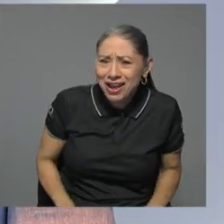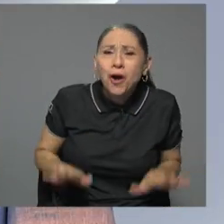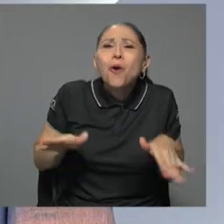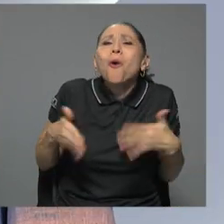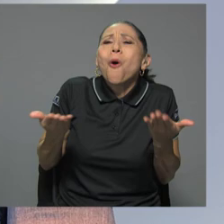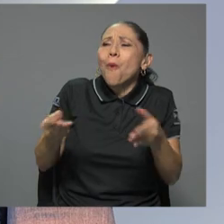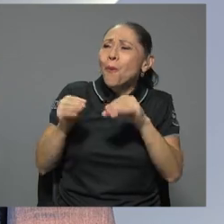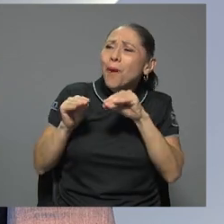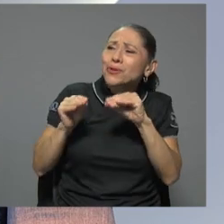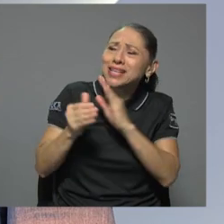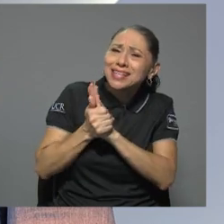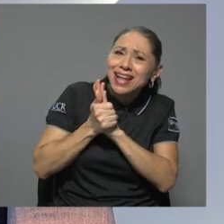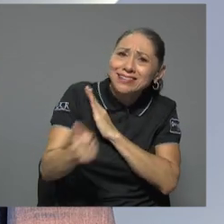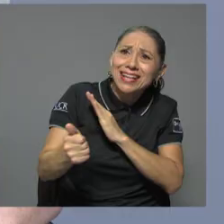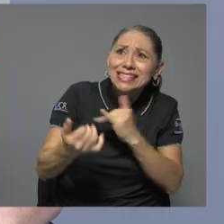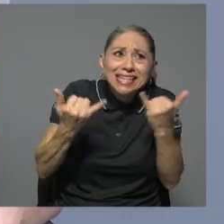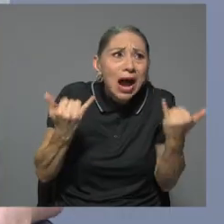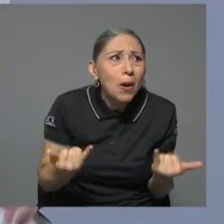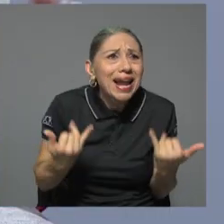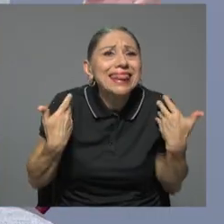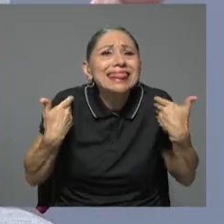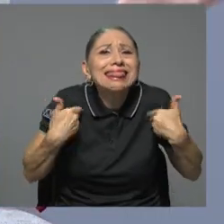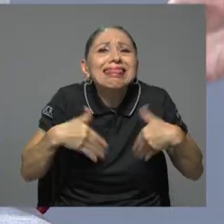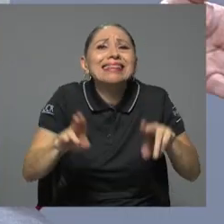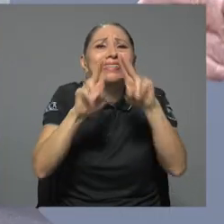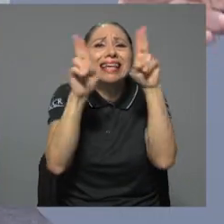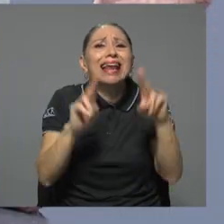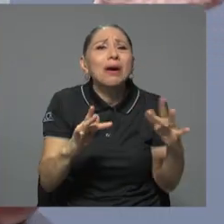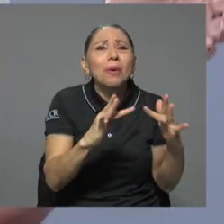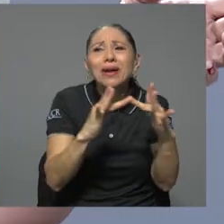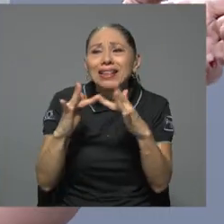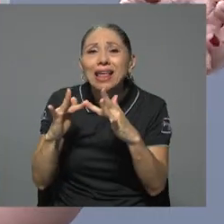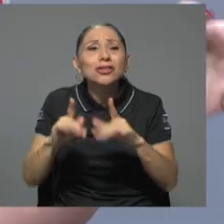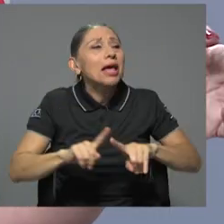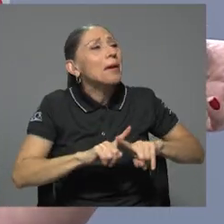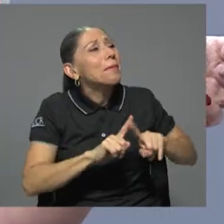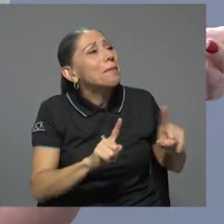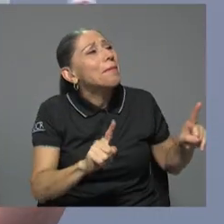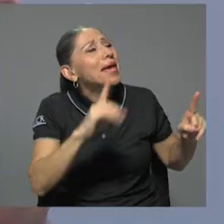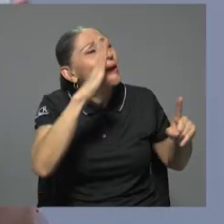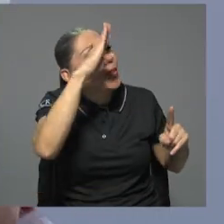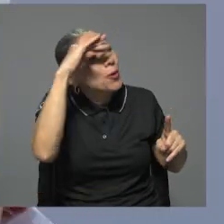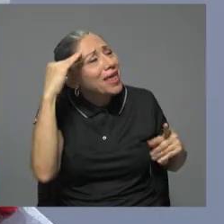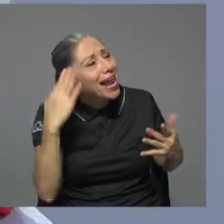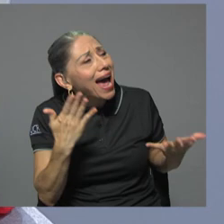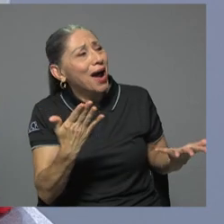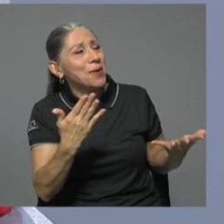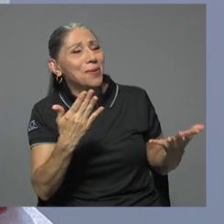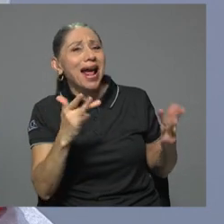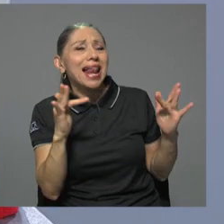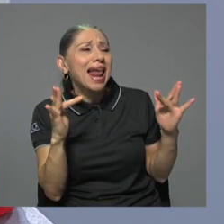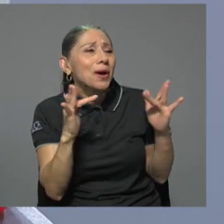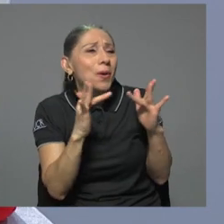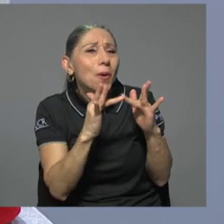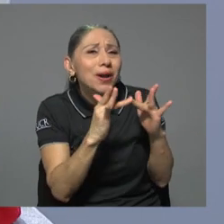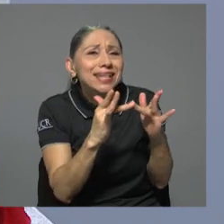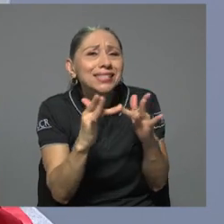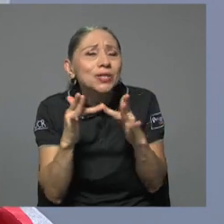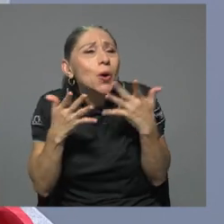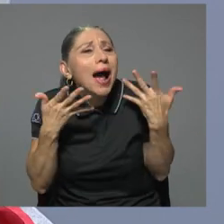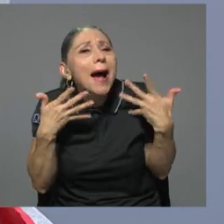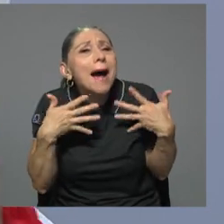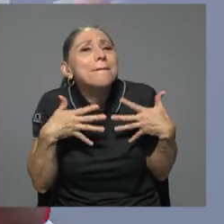contenidos ni siquiera estamos conectados pero doña laura la conexión es apenas es un efecto en el